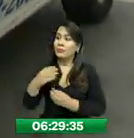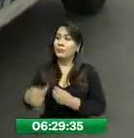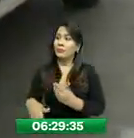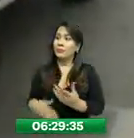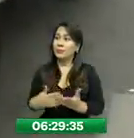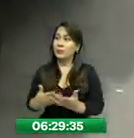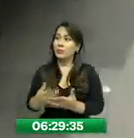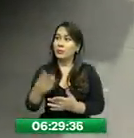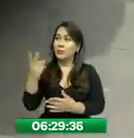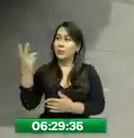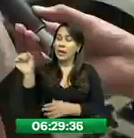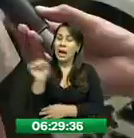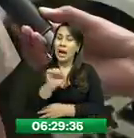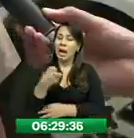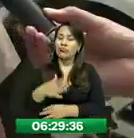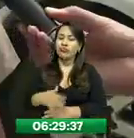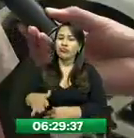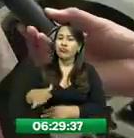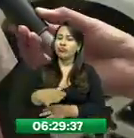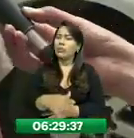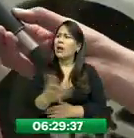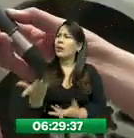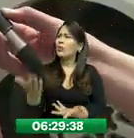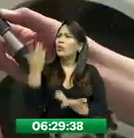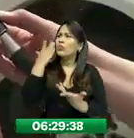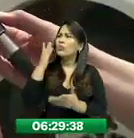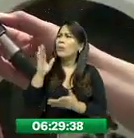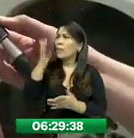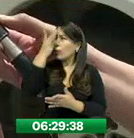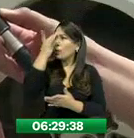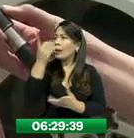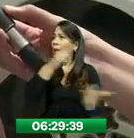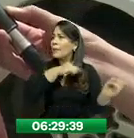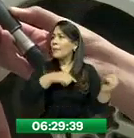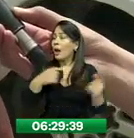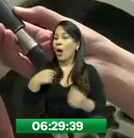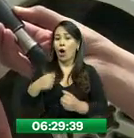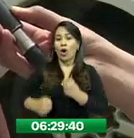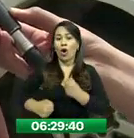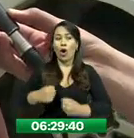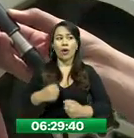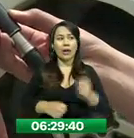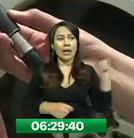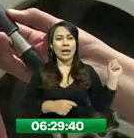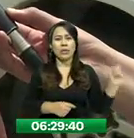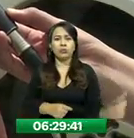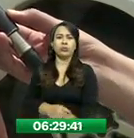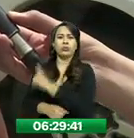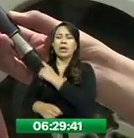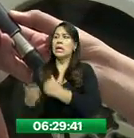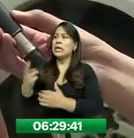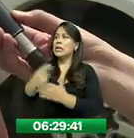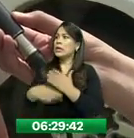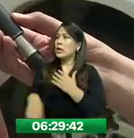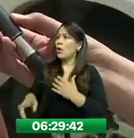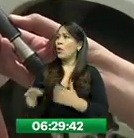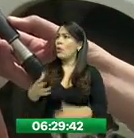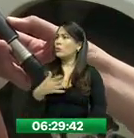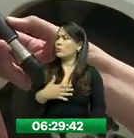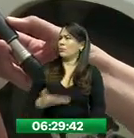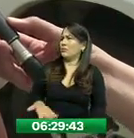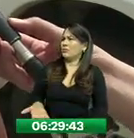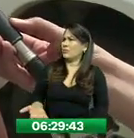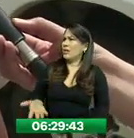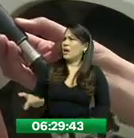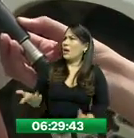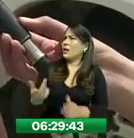darse a la fuga tras la agresión. Al notar la presencia policial, sale en precipitada carrera, por lo que se lo logró neutralizar. El mismo señor